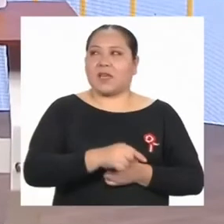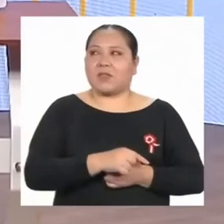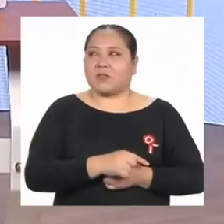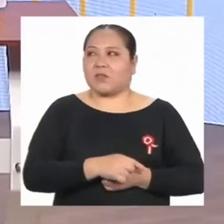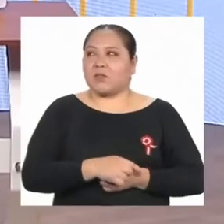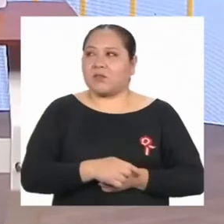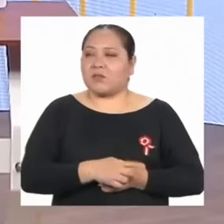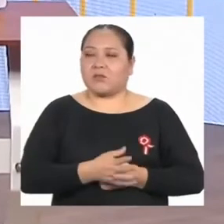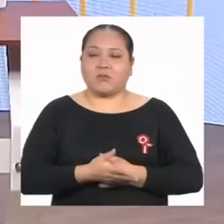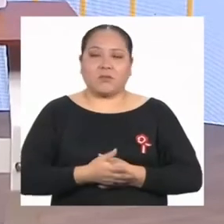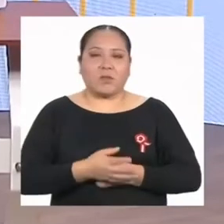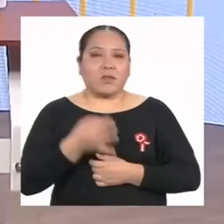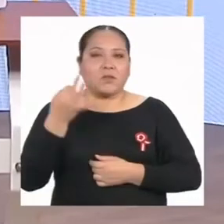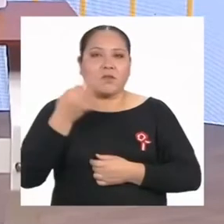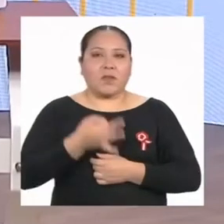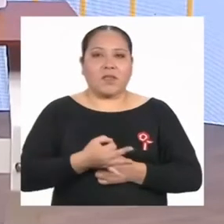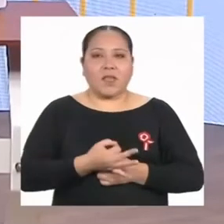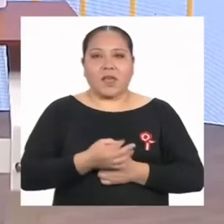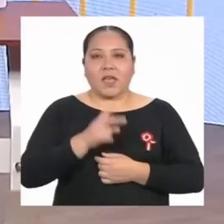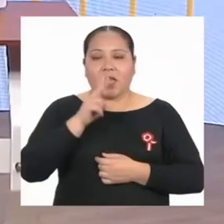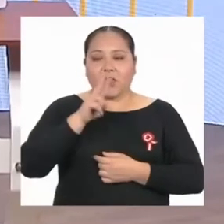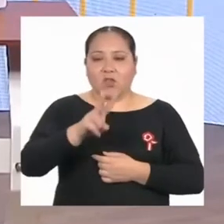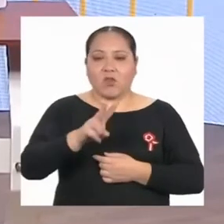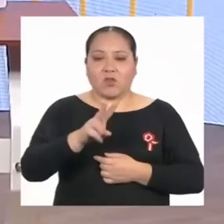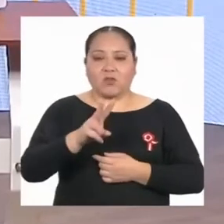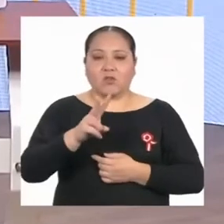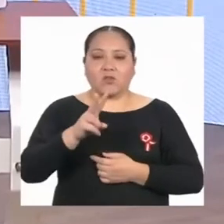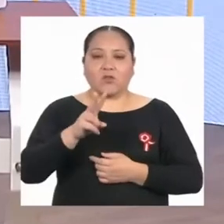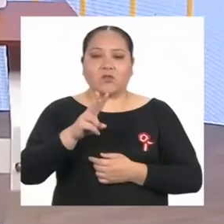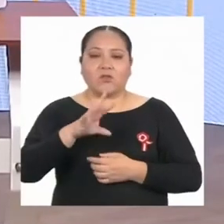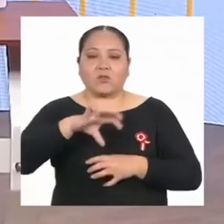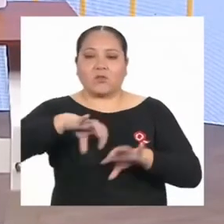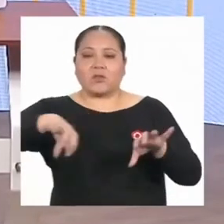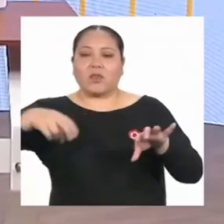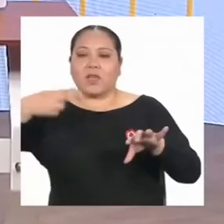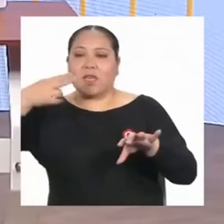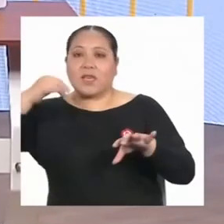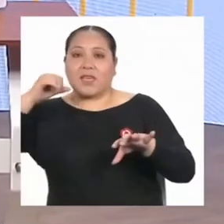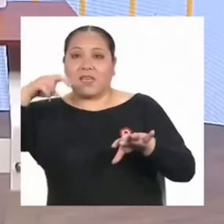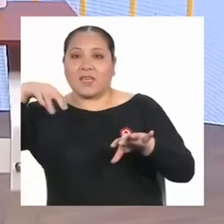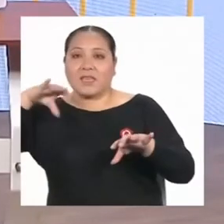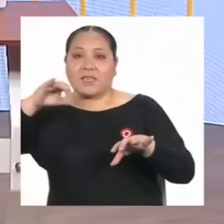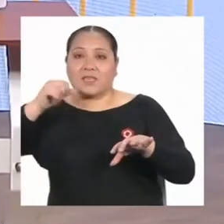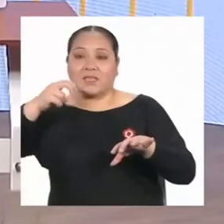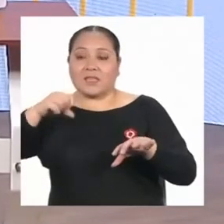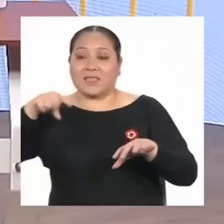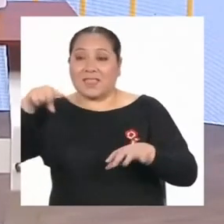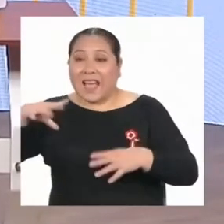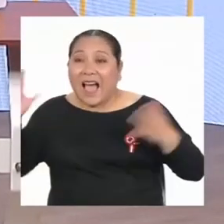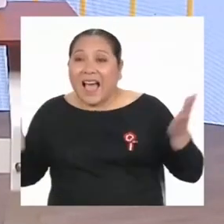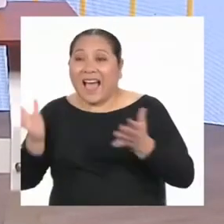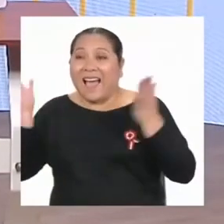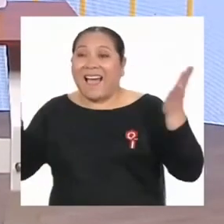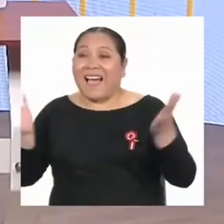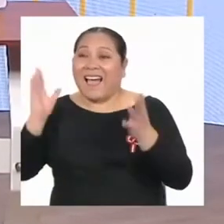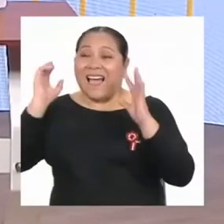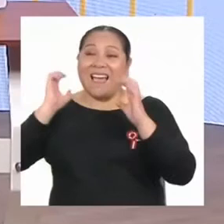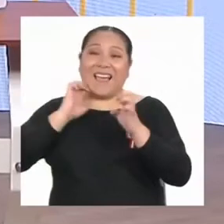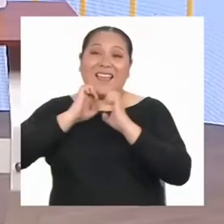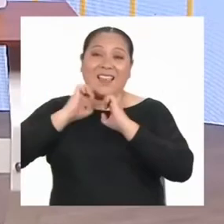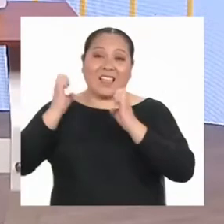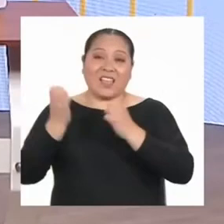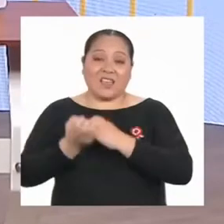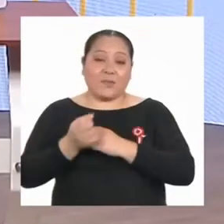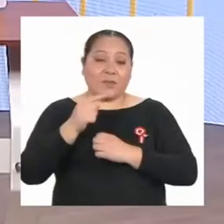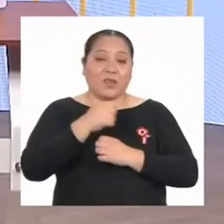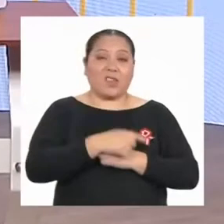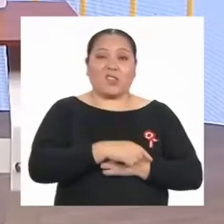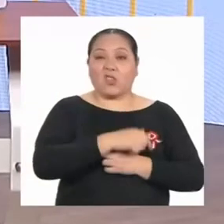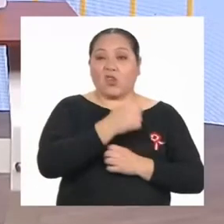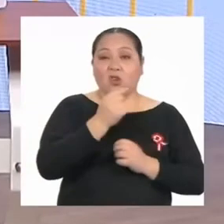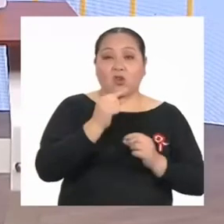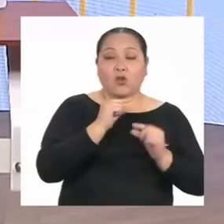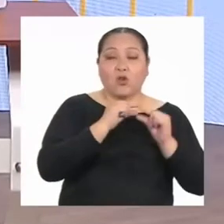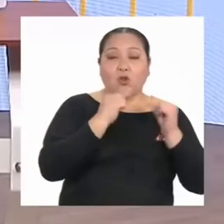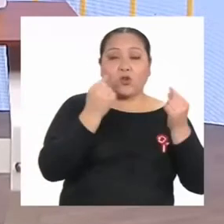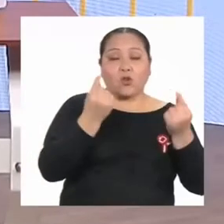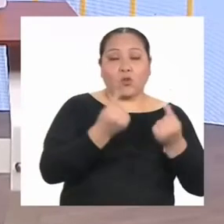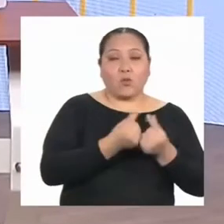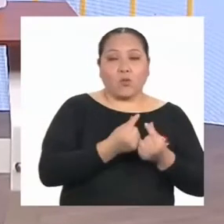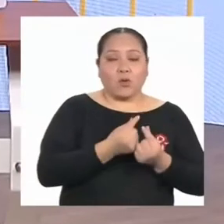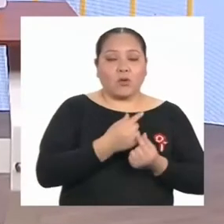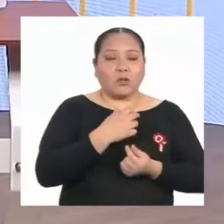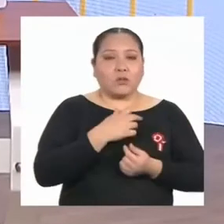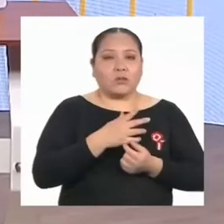realidad eso de que hay dos tipos de hinchas, los que van a alentar a su equipo y los que solo van a causar desorden y caos,